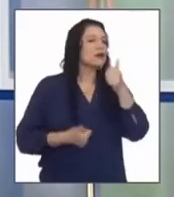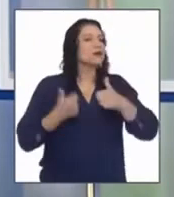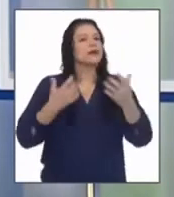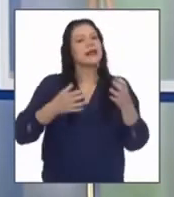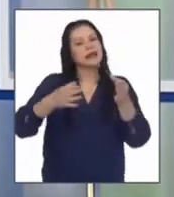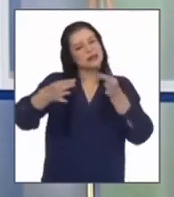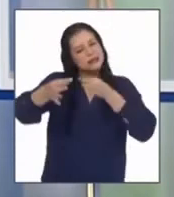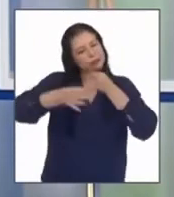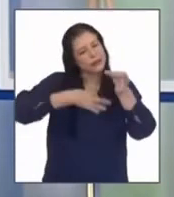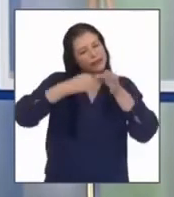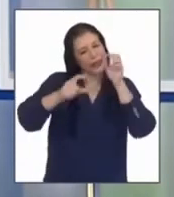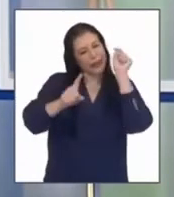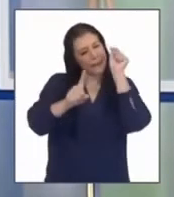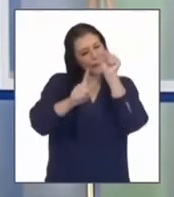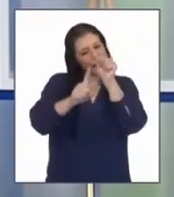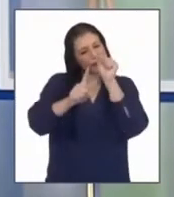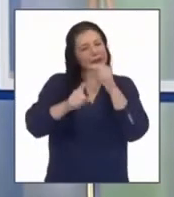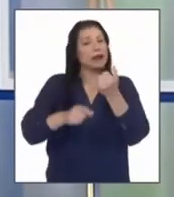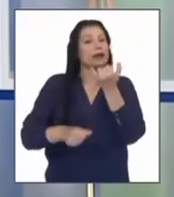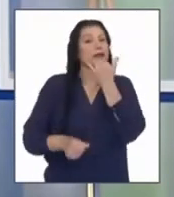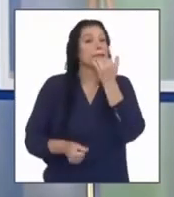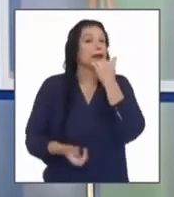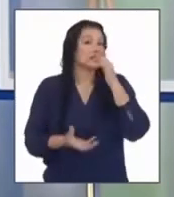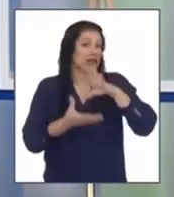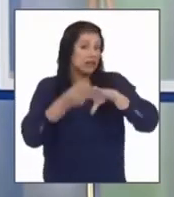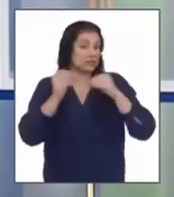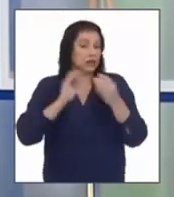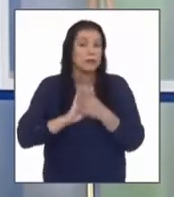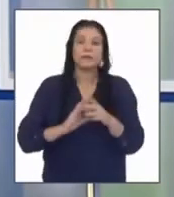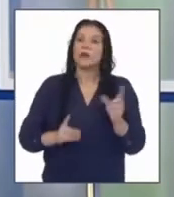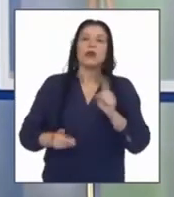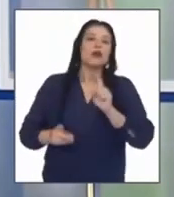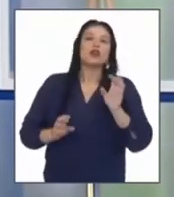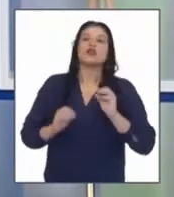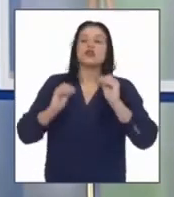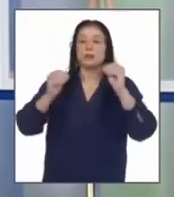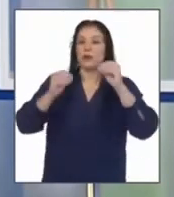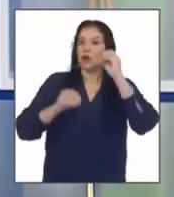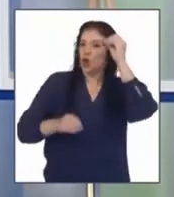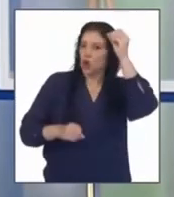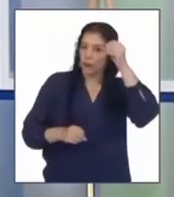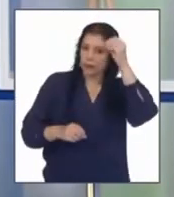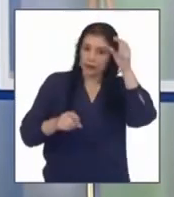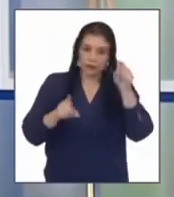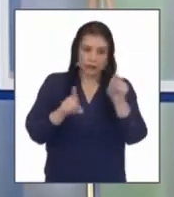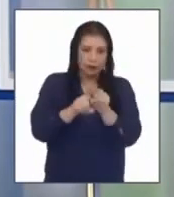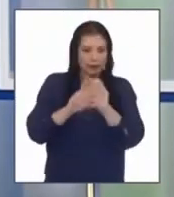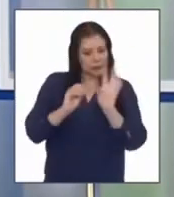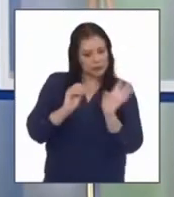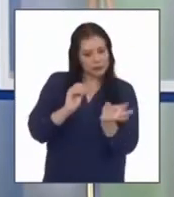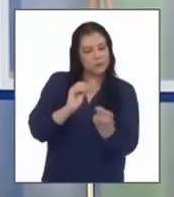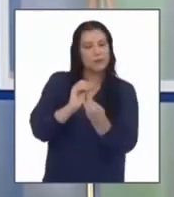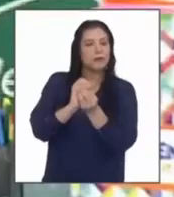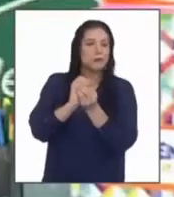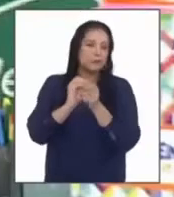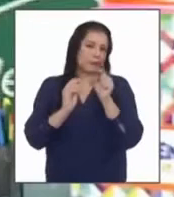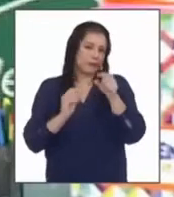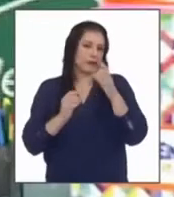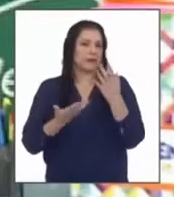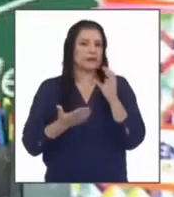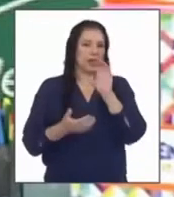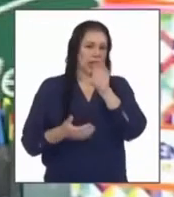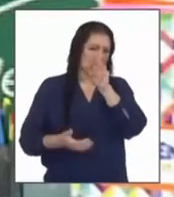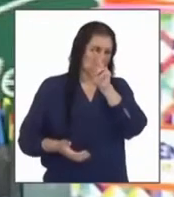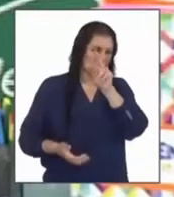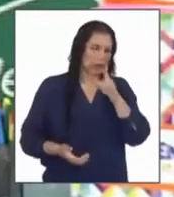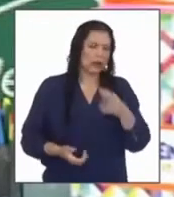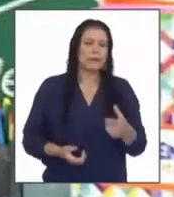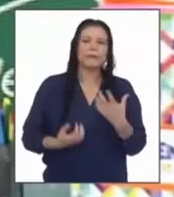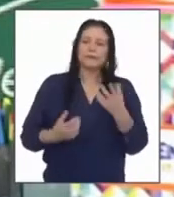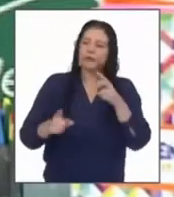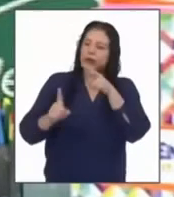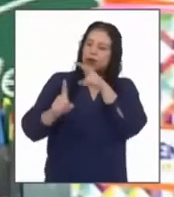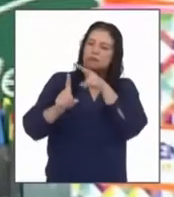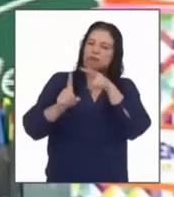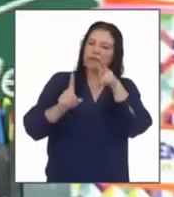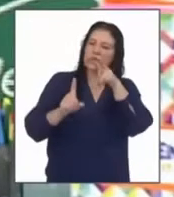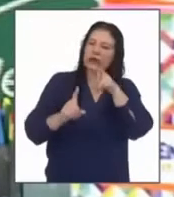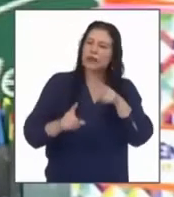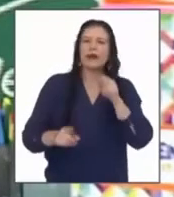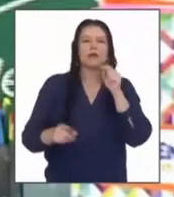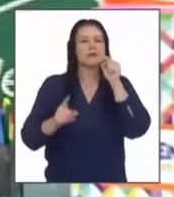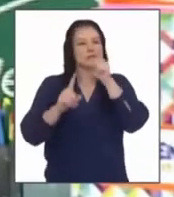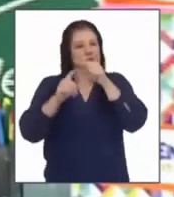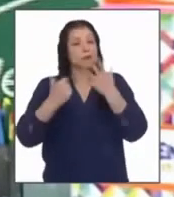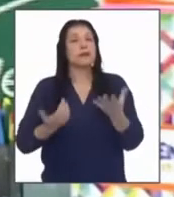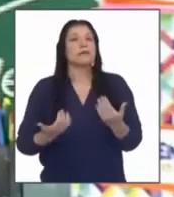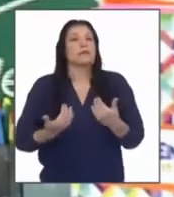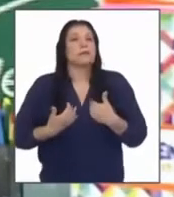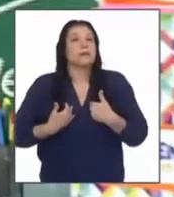la descripción objetiva de los hechos aunque no se emite una opinión que también es el complemento de la crónica hay una mirada objetiva para decir que el